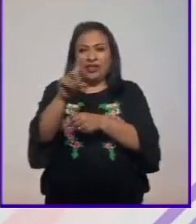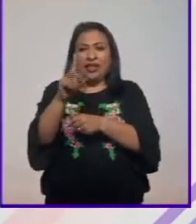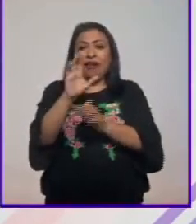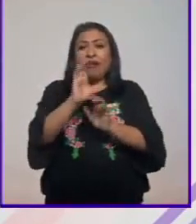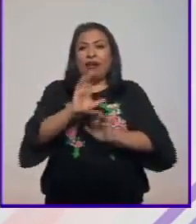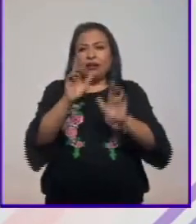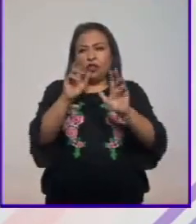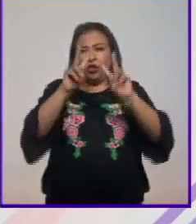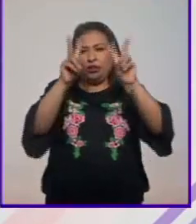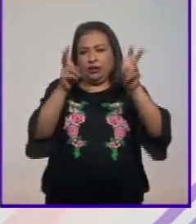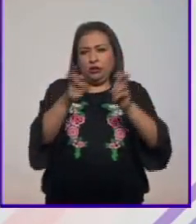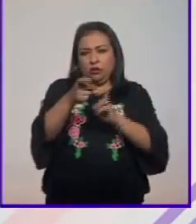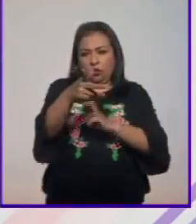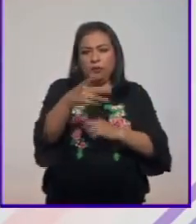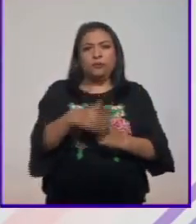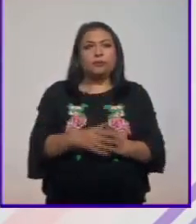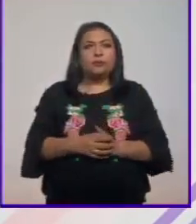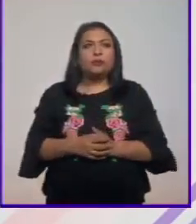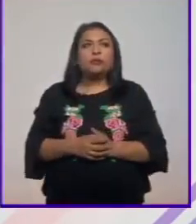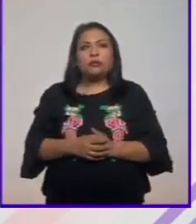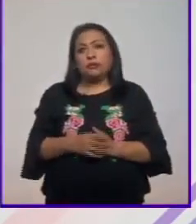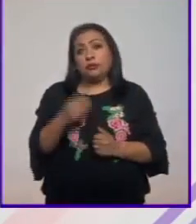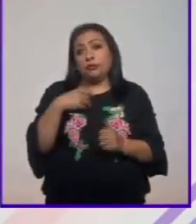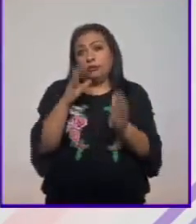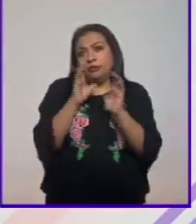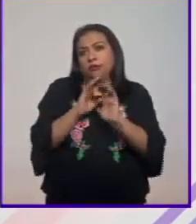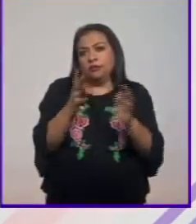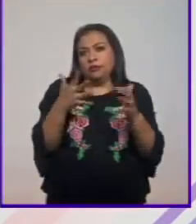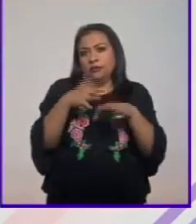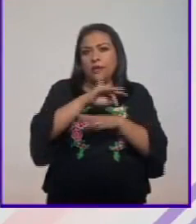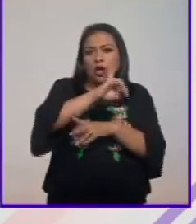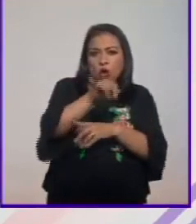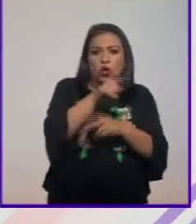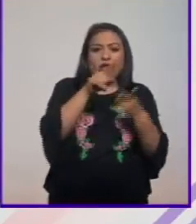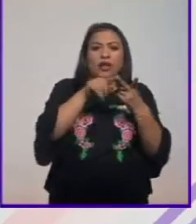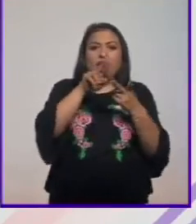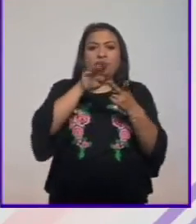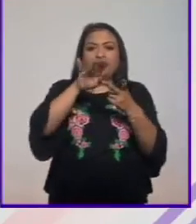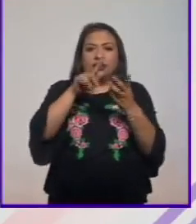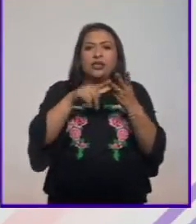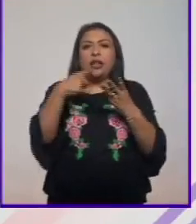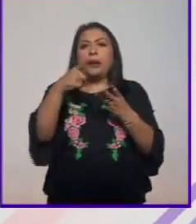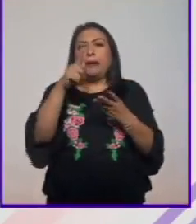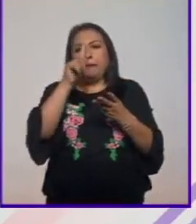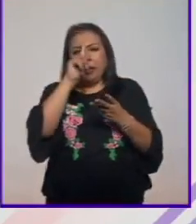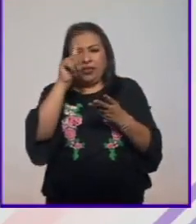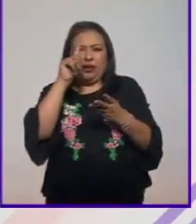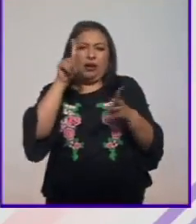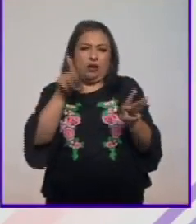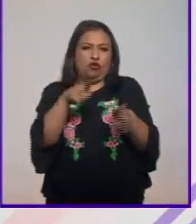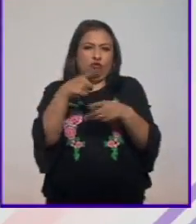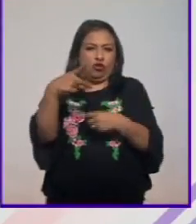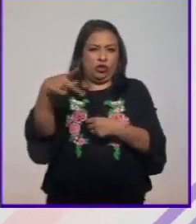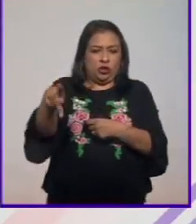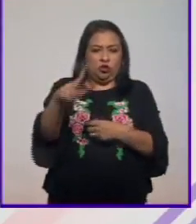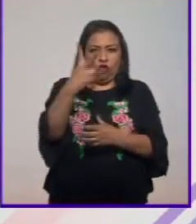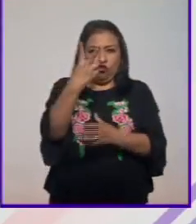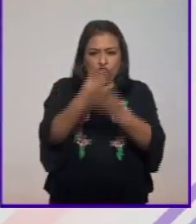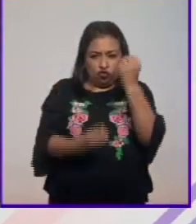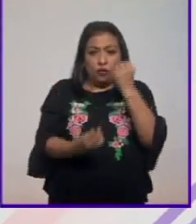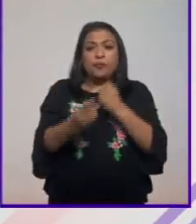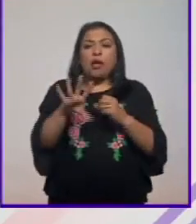que le dio título es una canción que mezcla la jota, la ranchera y el chotis madrileño. Y bueno, al hacer